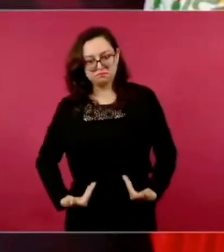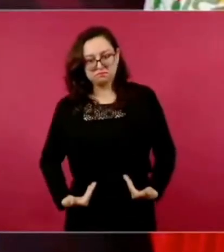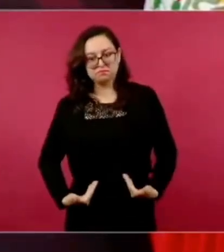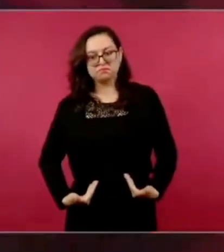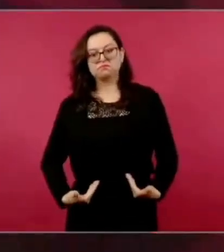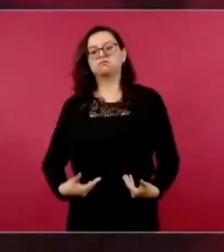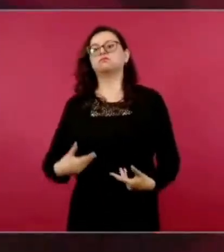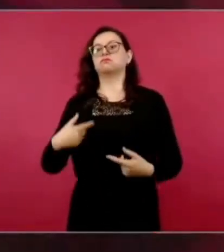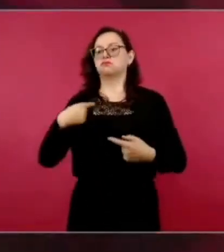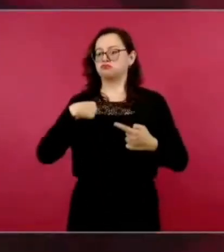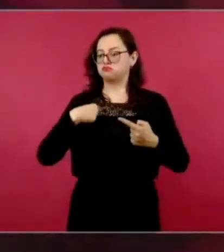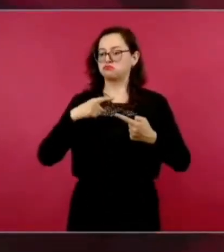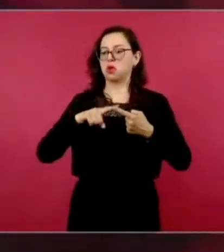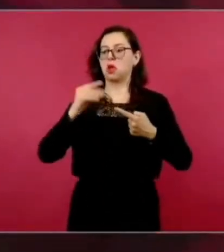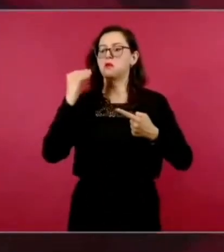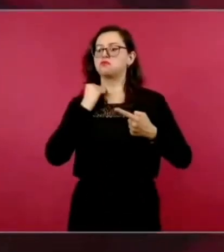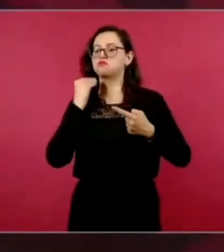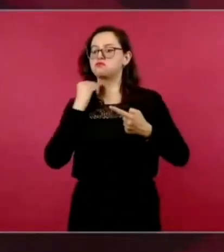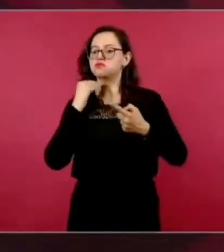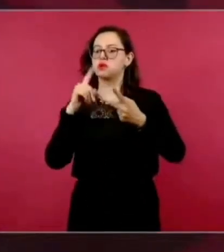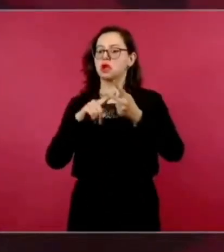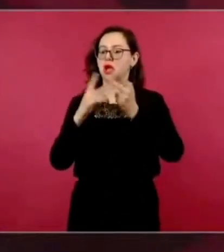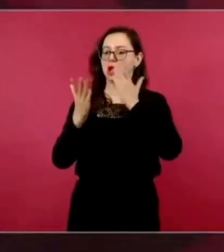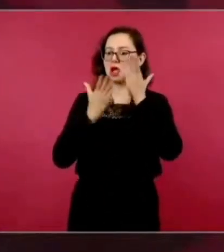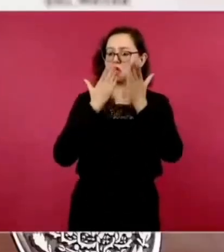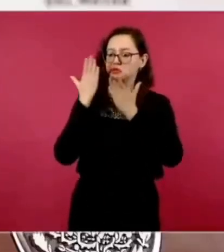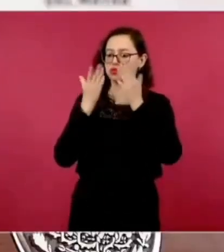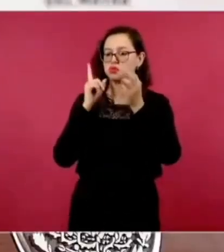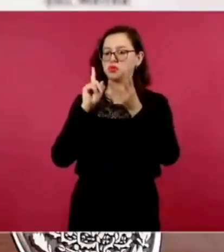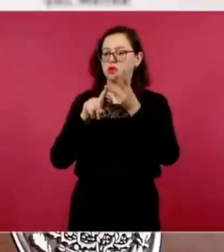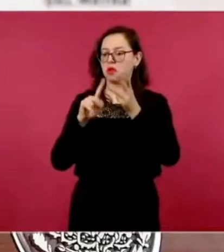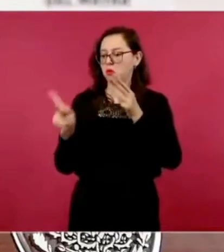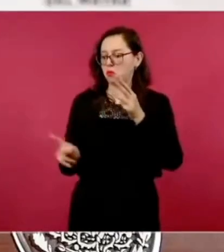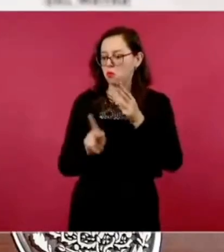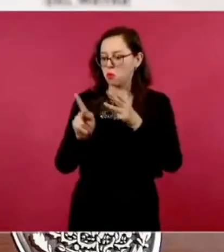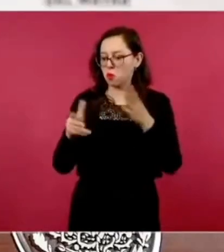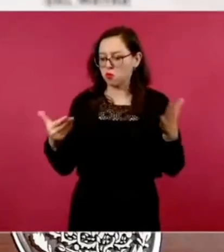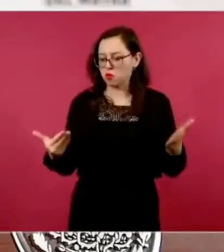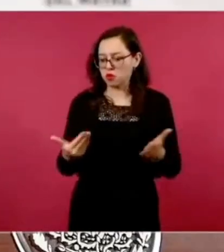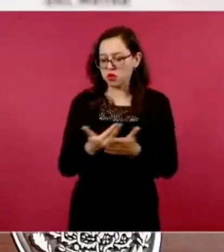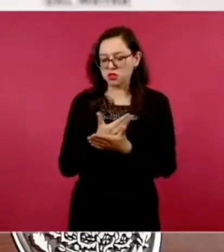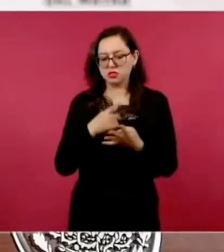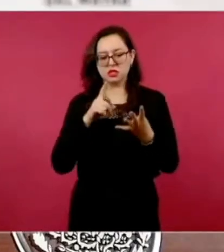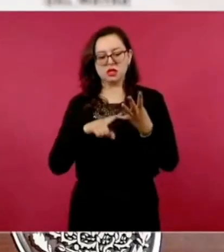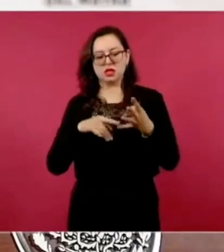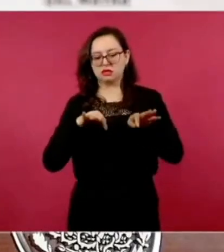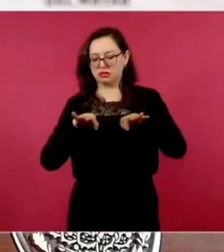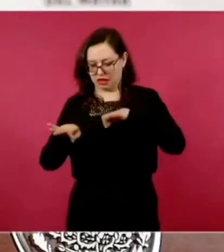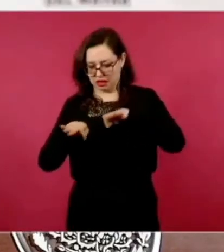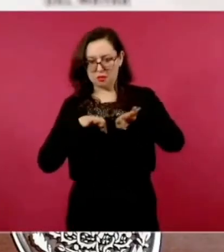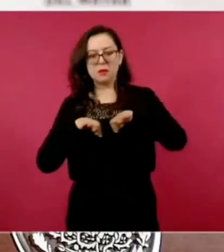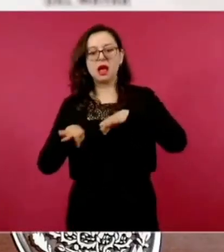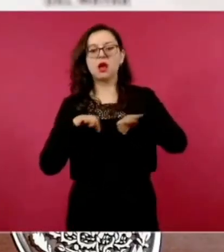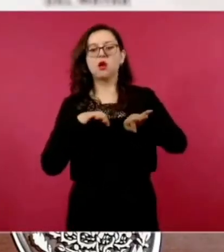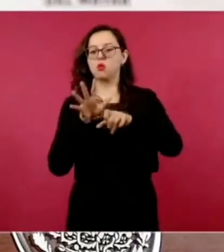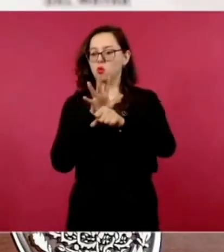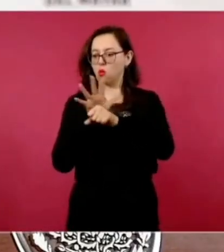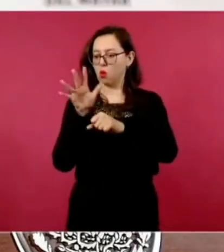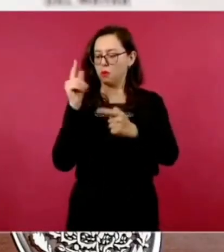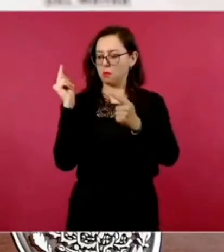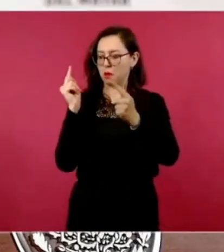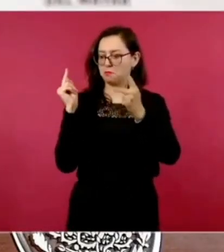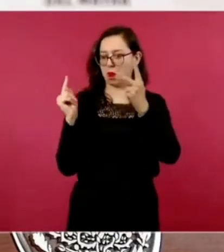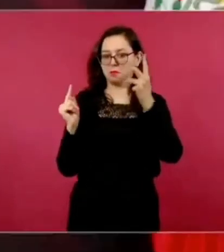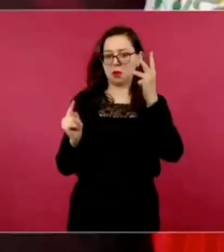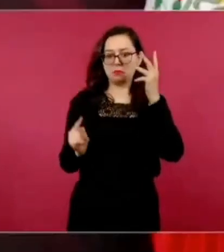abogada, me formé en esta escuela, soy de este pueblo, estoy trabajando de